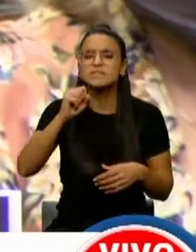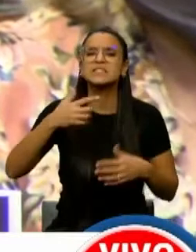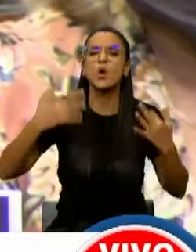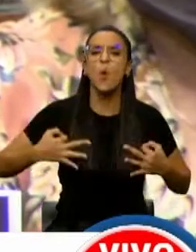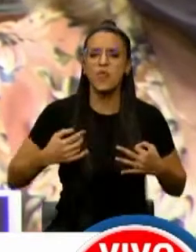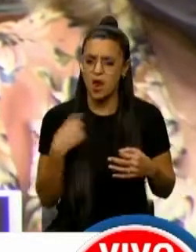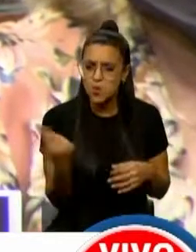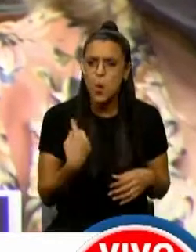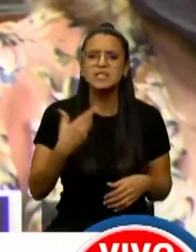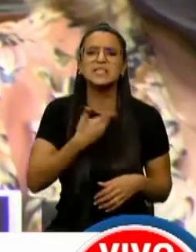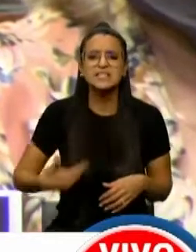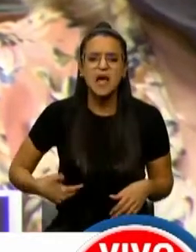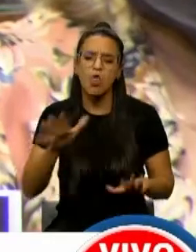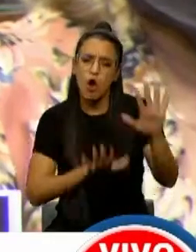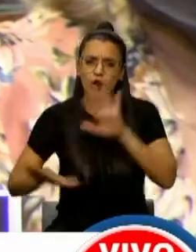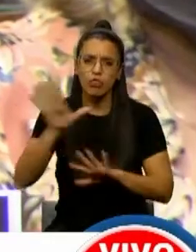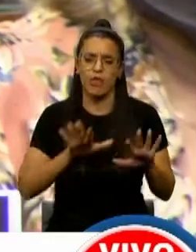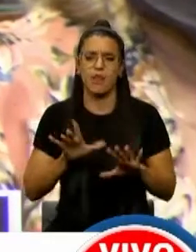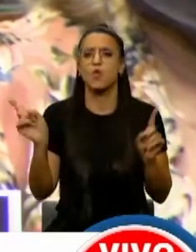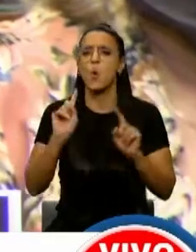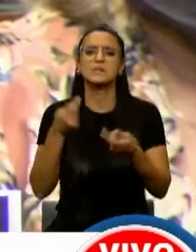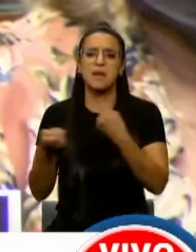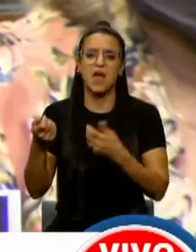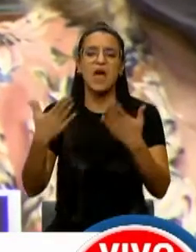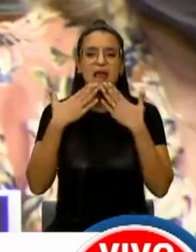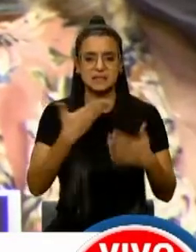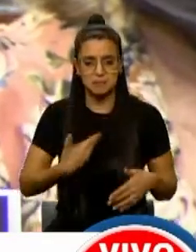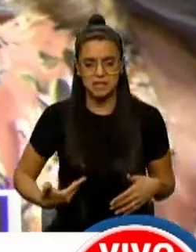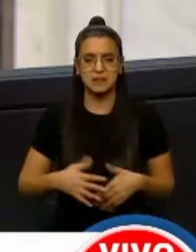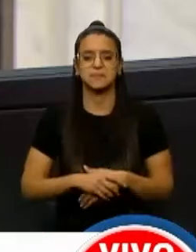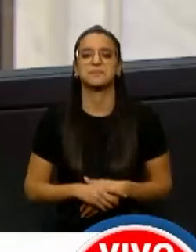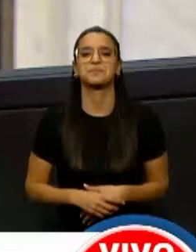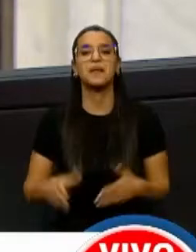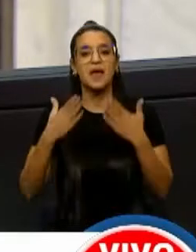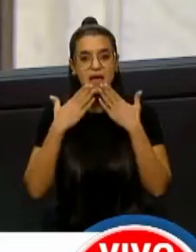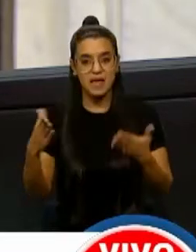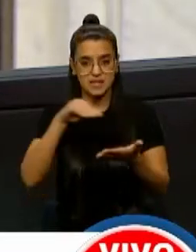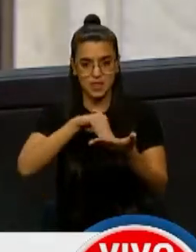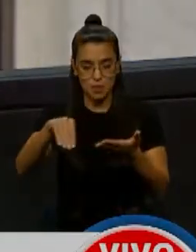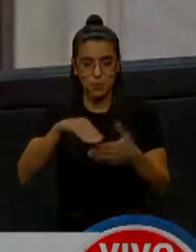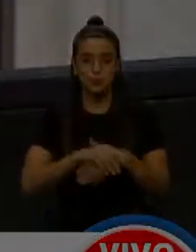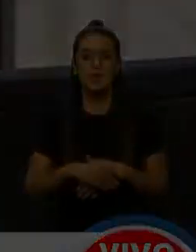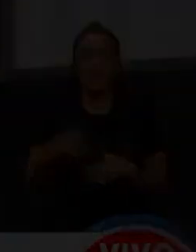el Estado es el que ordena las cosas, no es el mercado. Gracias, señor presidente. Gracias, diputado Selva.